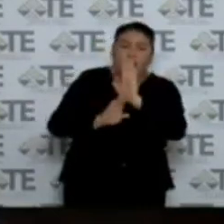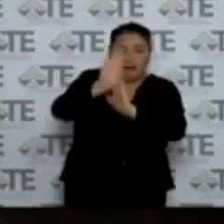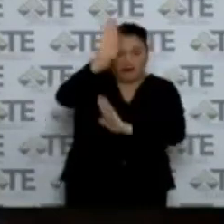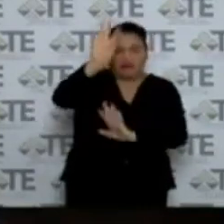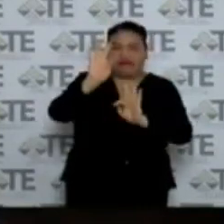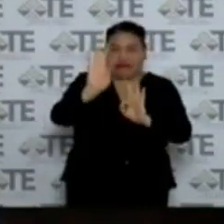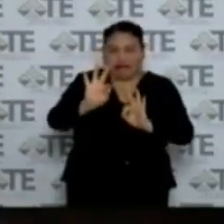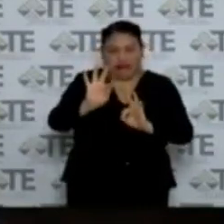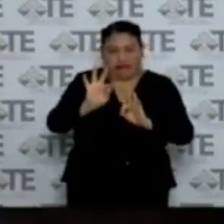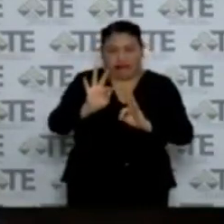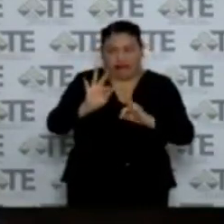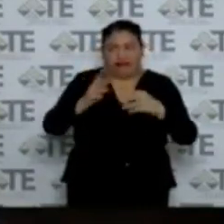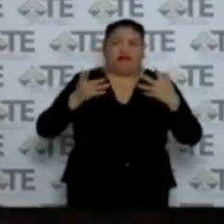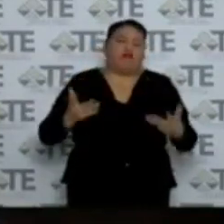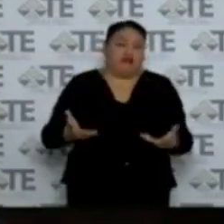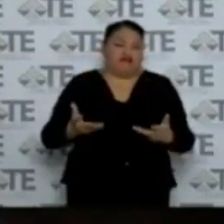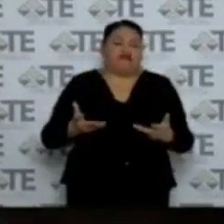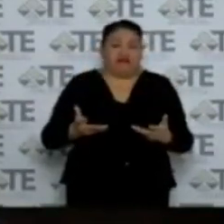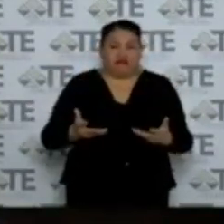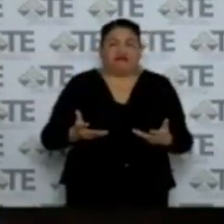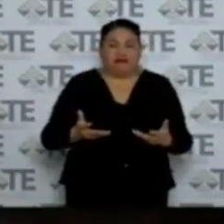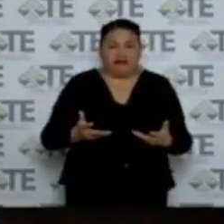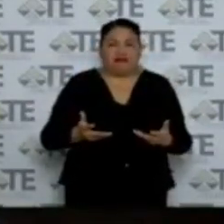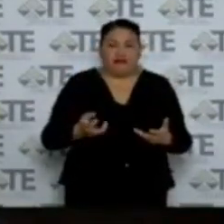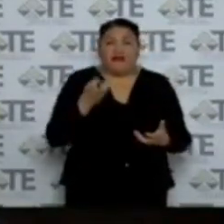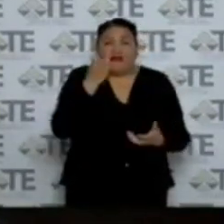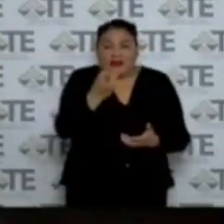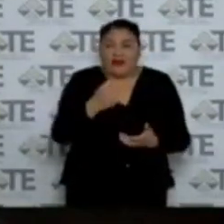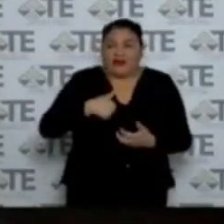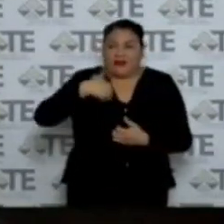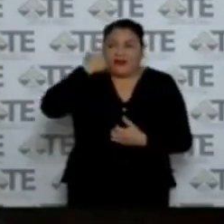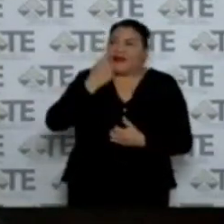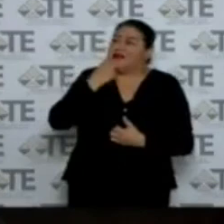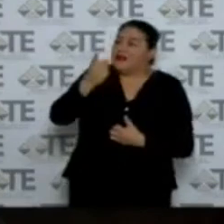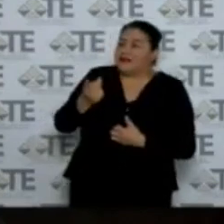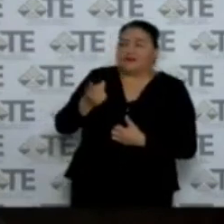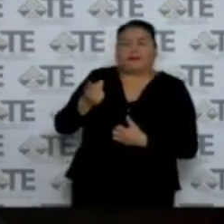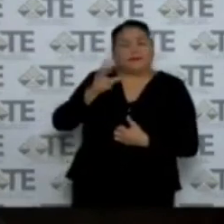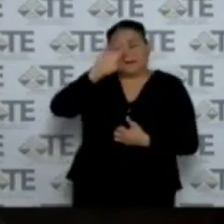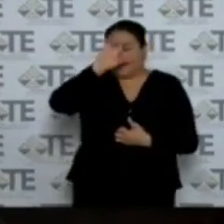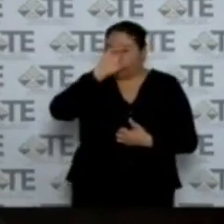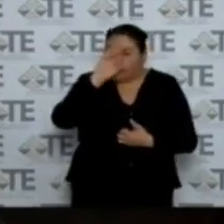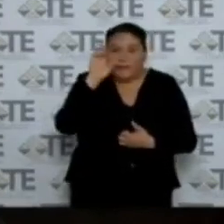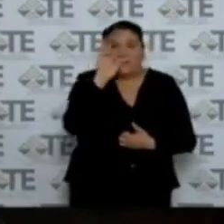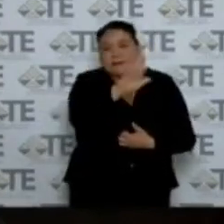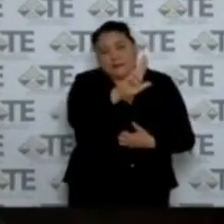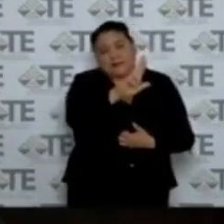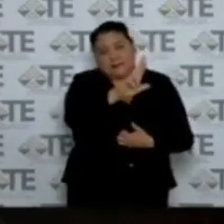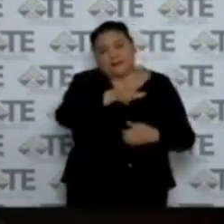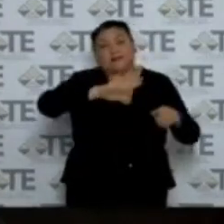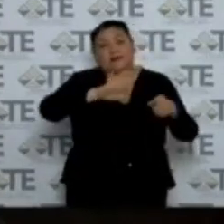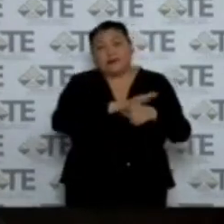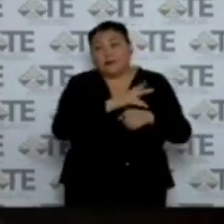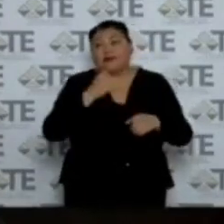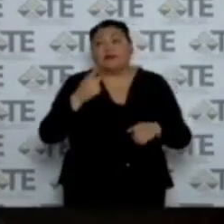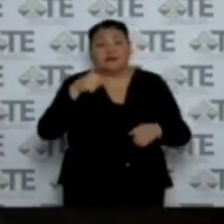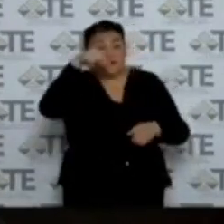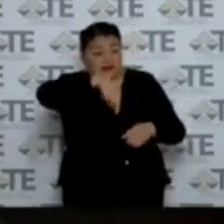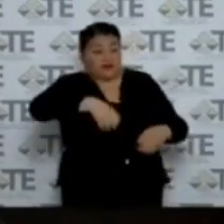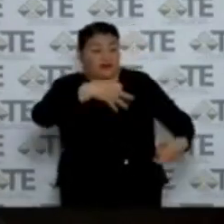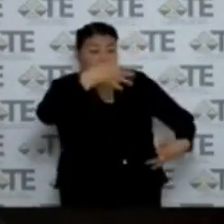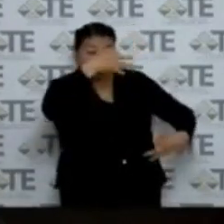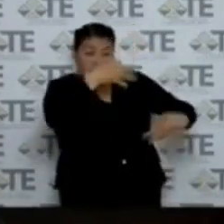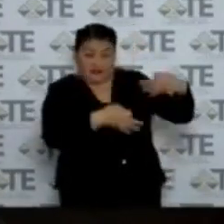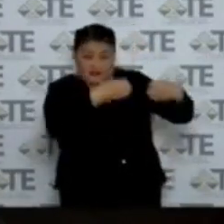Y entonces es, sí, expresar reconocimiento a este